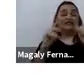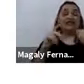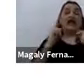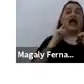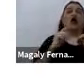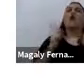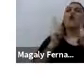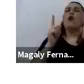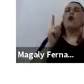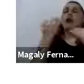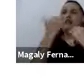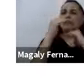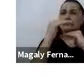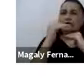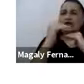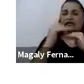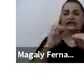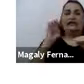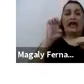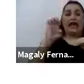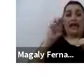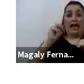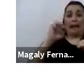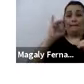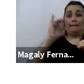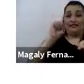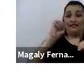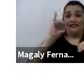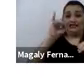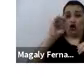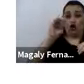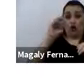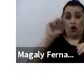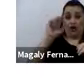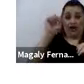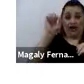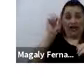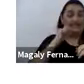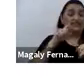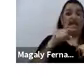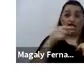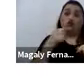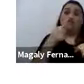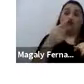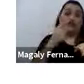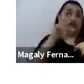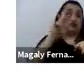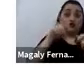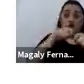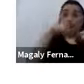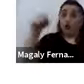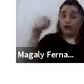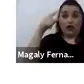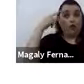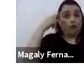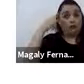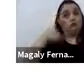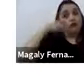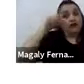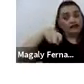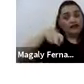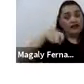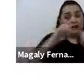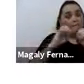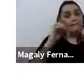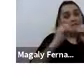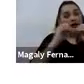los límites de emisiones que permitirían, y así además lo dice, aunque no lo mide, como pienso que debería ser más claro,